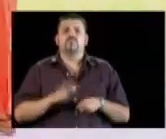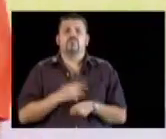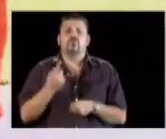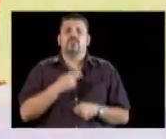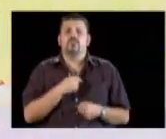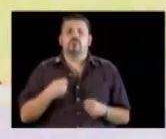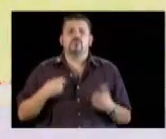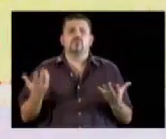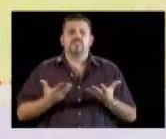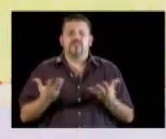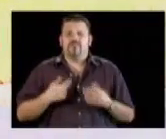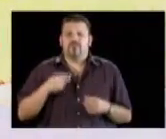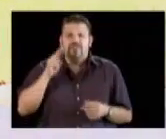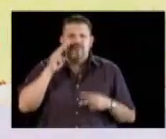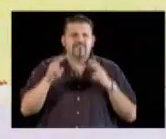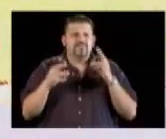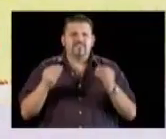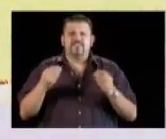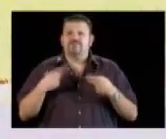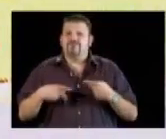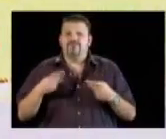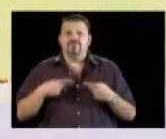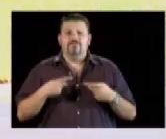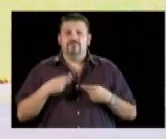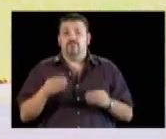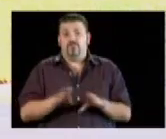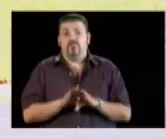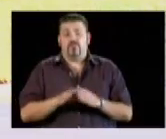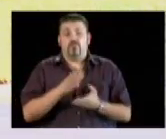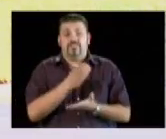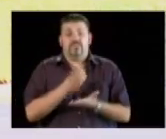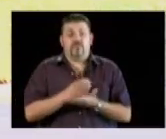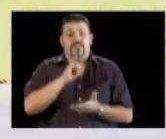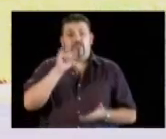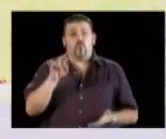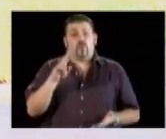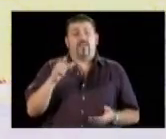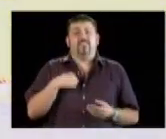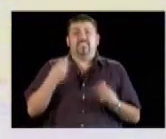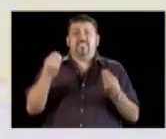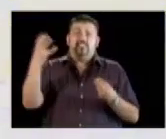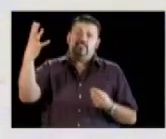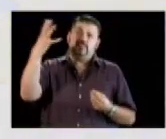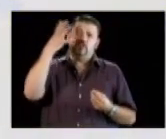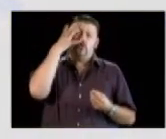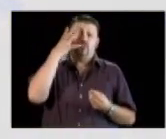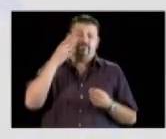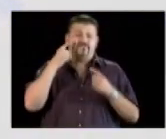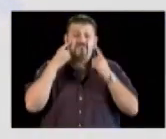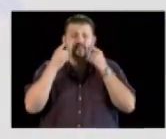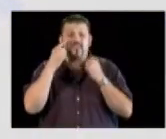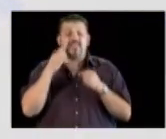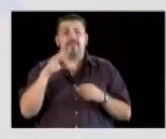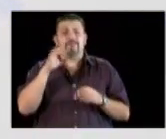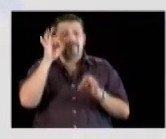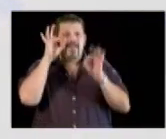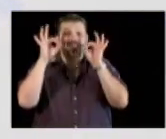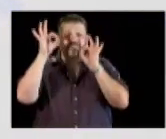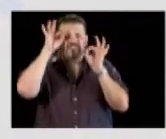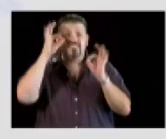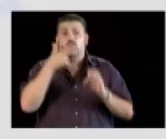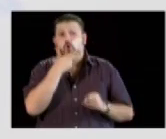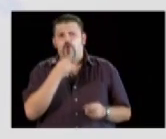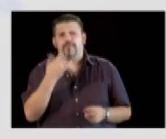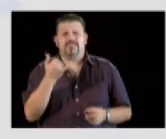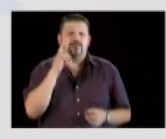Porque había muchísima gente, y sobre todo en lugares como Ciudad Juárez, en donde el sol nos mancha muchísimo la cara, hombres y mujeres,